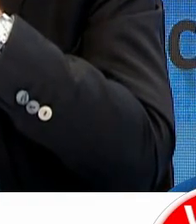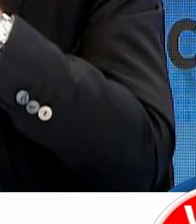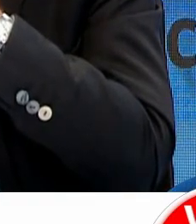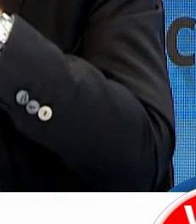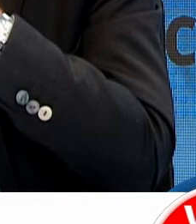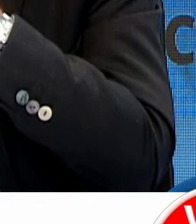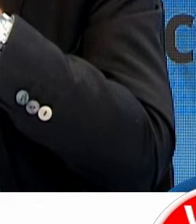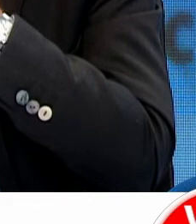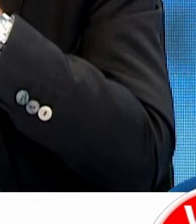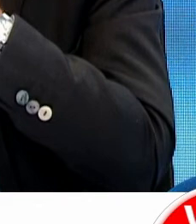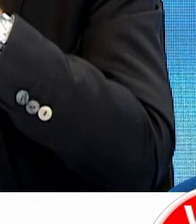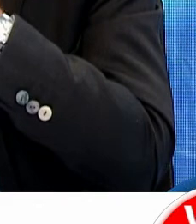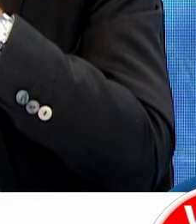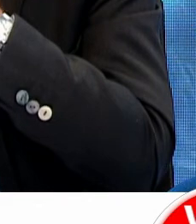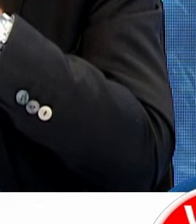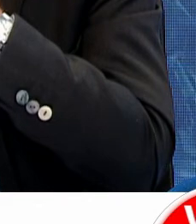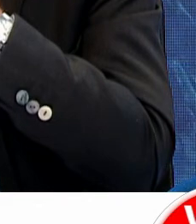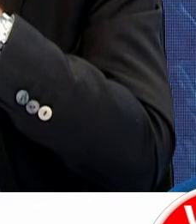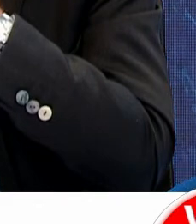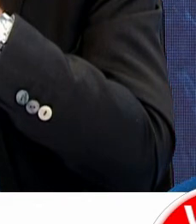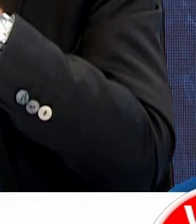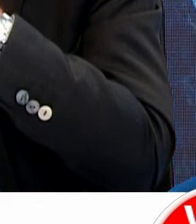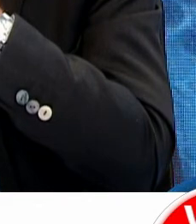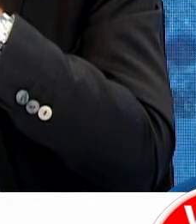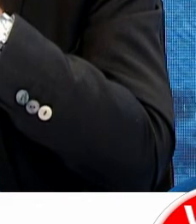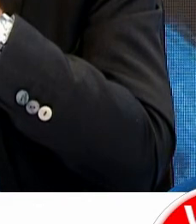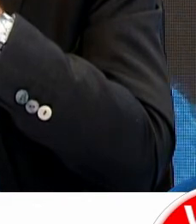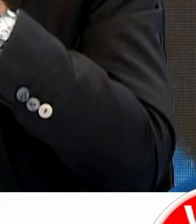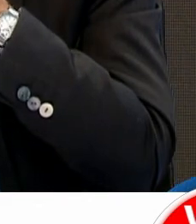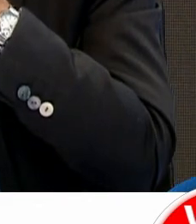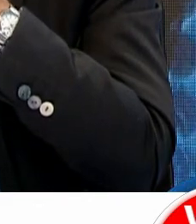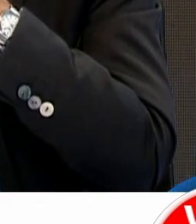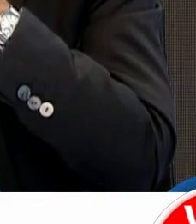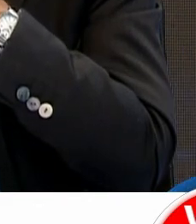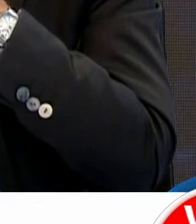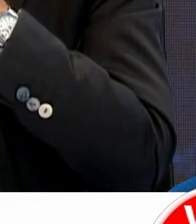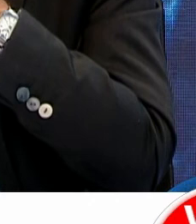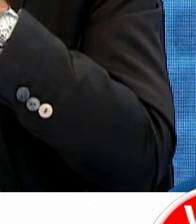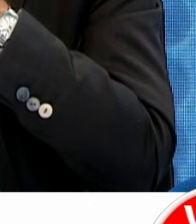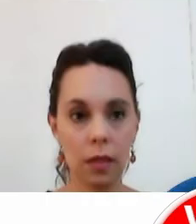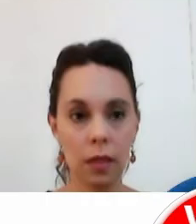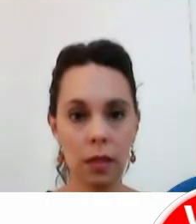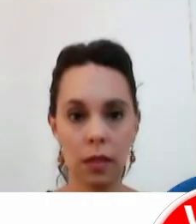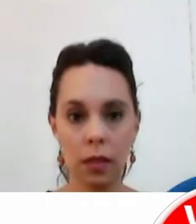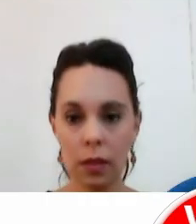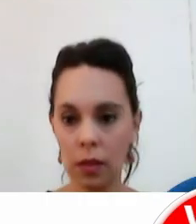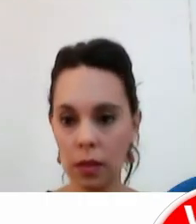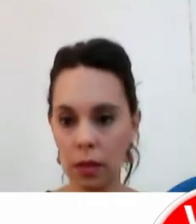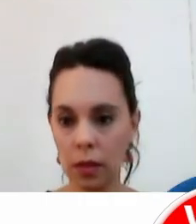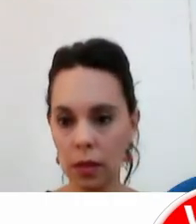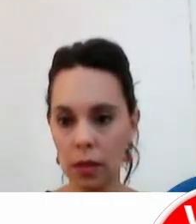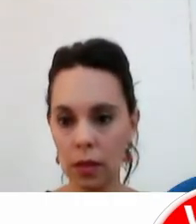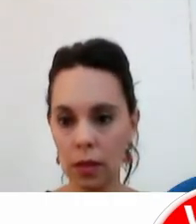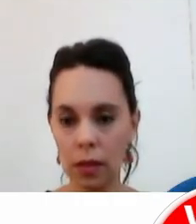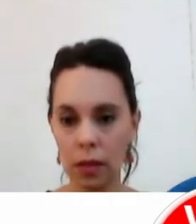tiene que ver con cómo sería este crédito. Me parece que ahí hay un poquito de confusión. La